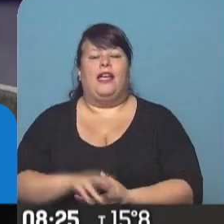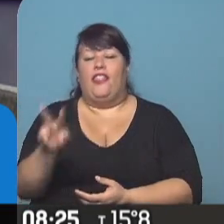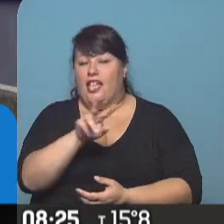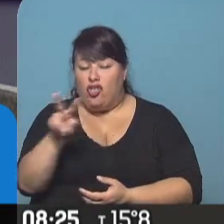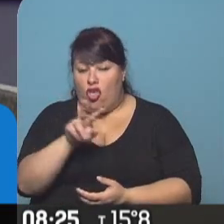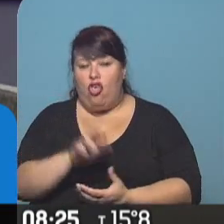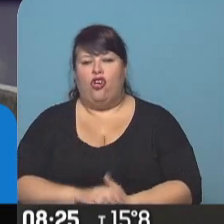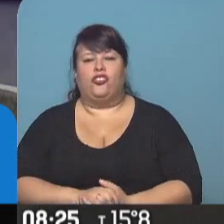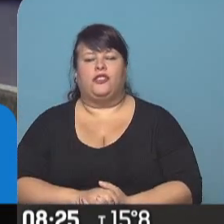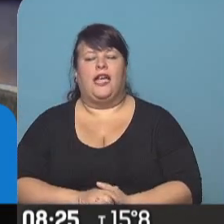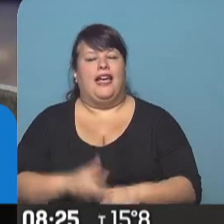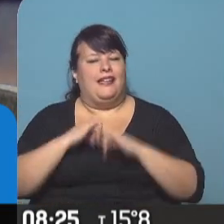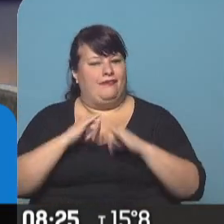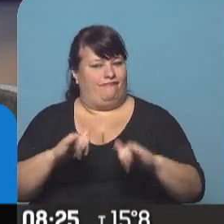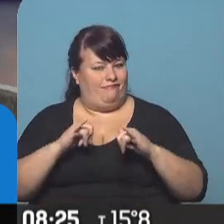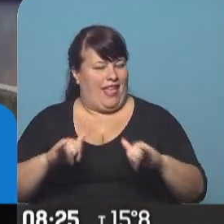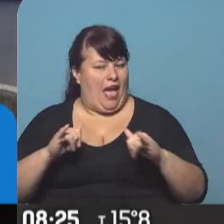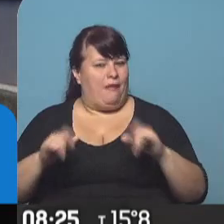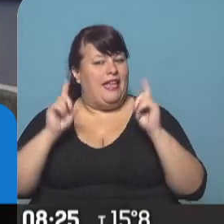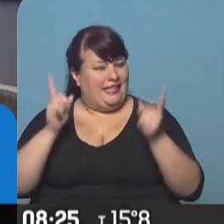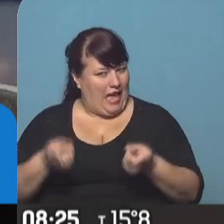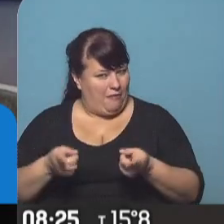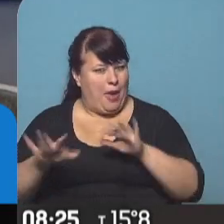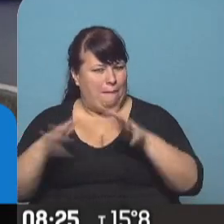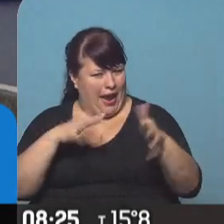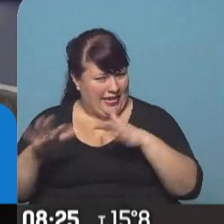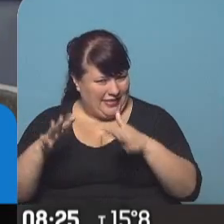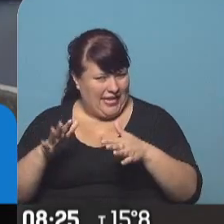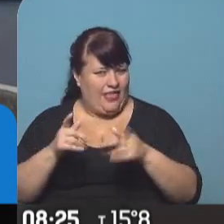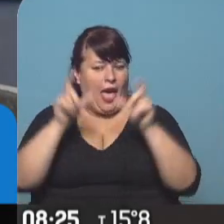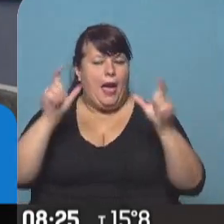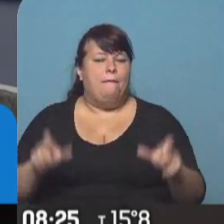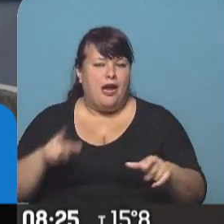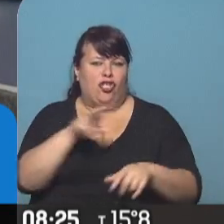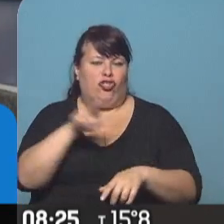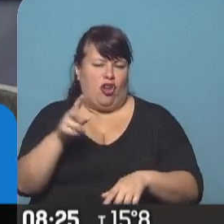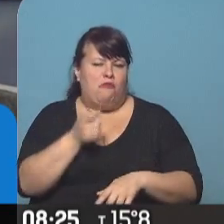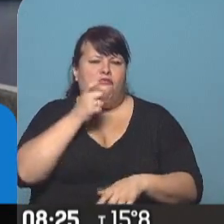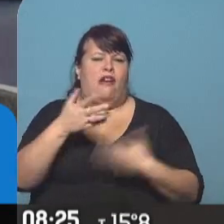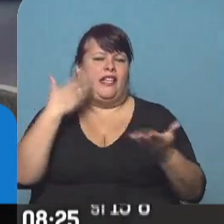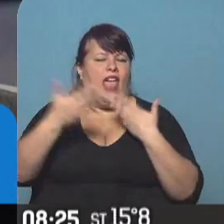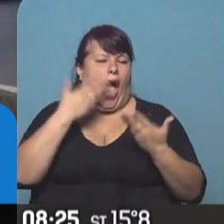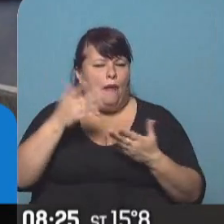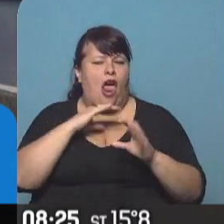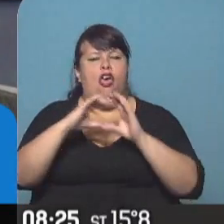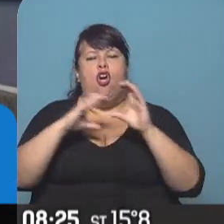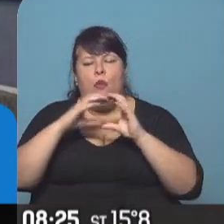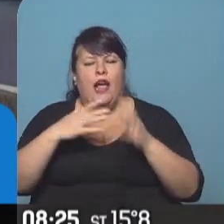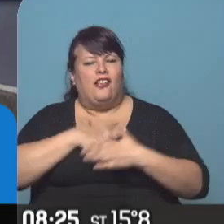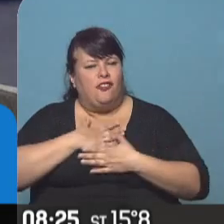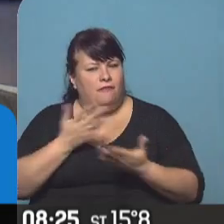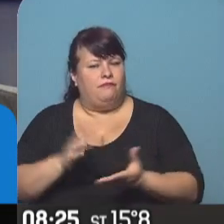ellos las campañas también eran similares a personas que tienen tanta facilidad verbal y de comunicación y de